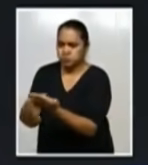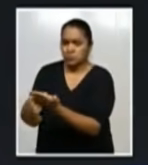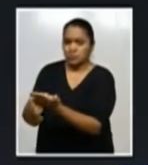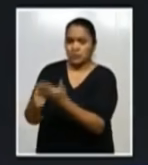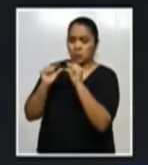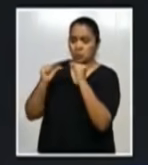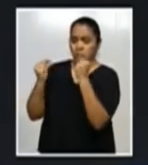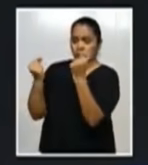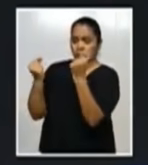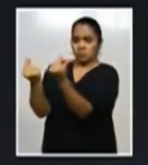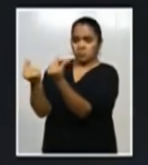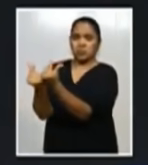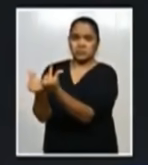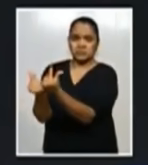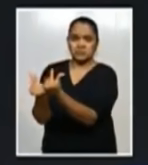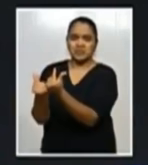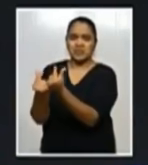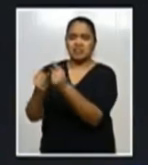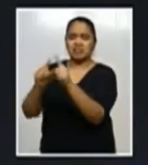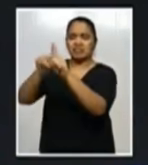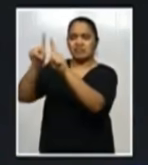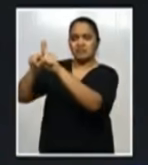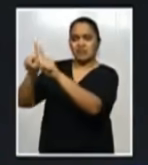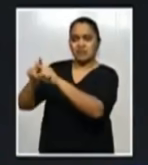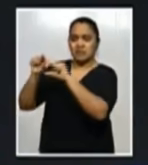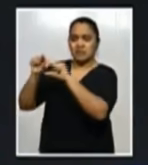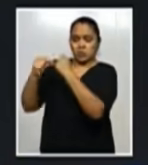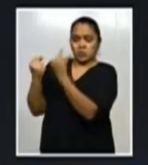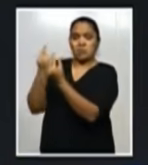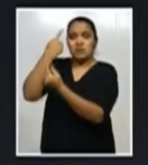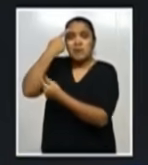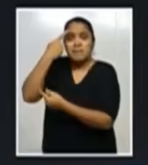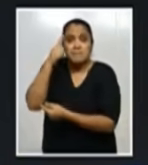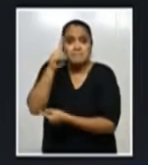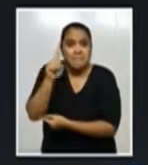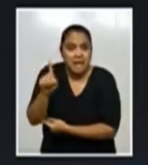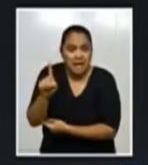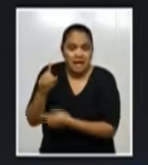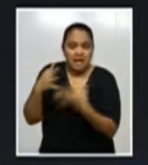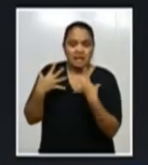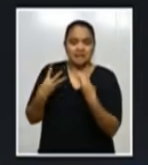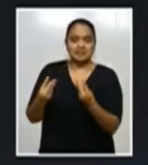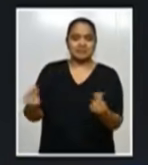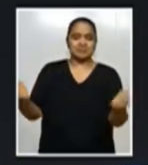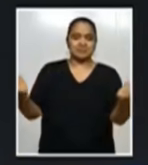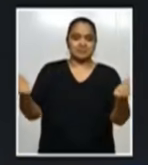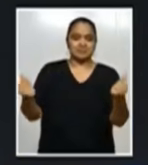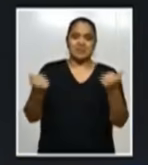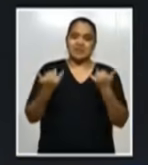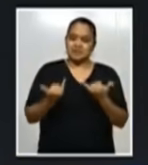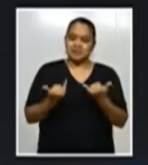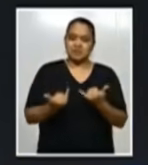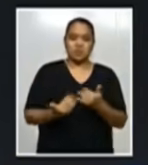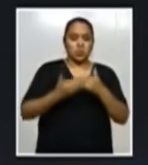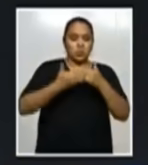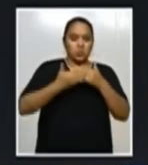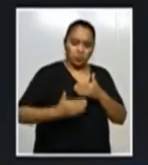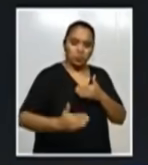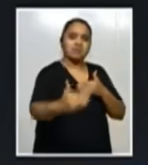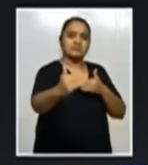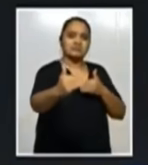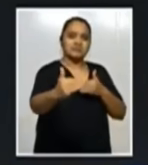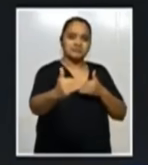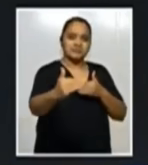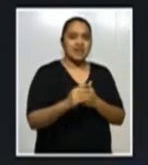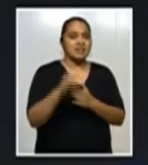equipo multidisciplinario con diferentes sectores para buscar salidas viables para enfrentar en este último